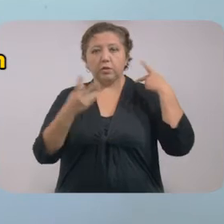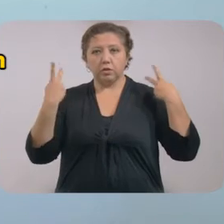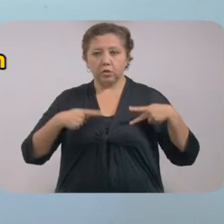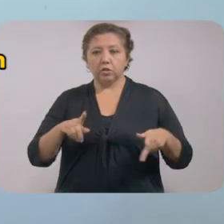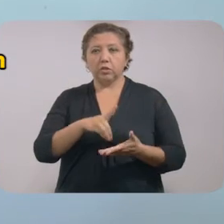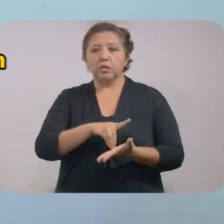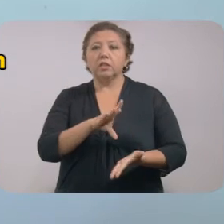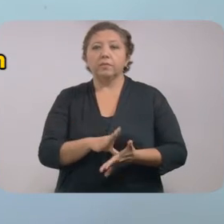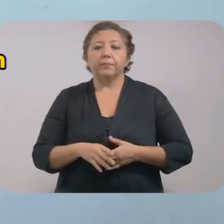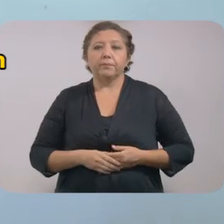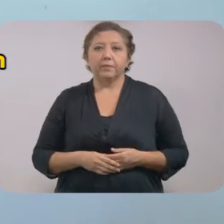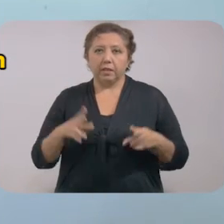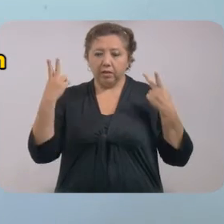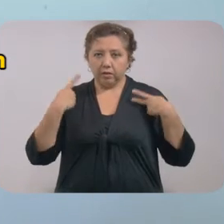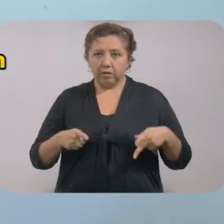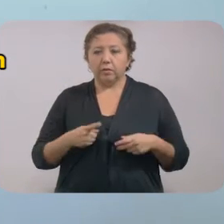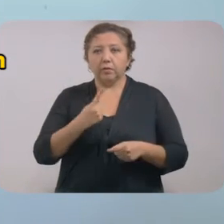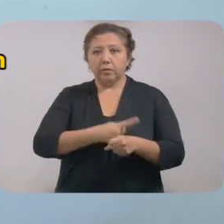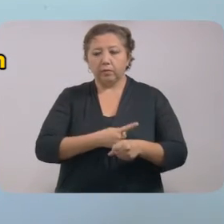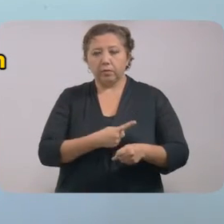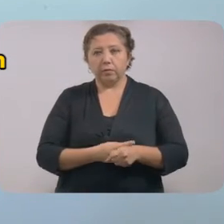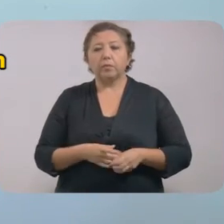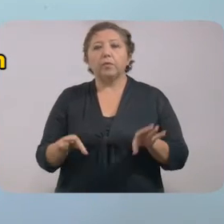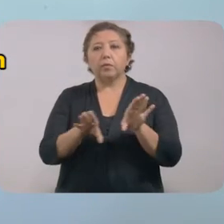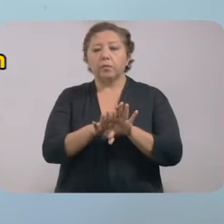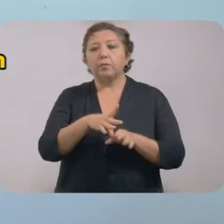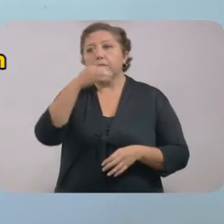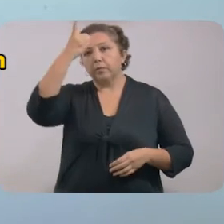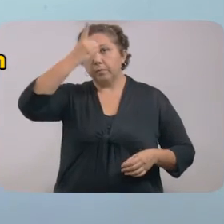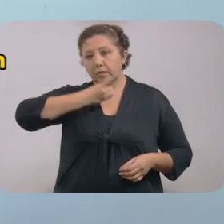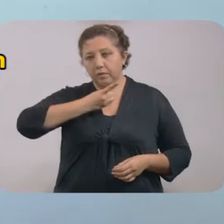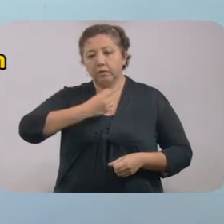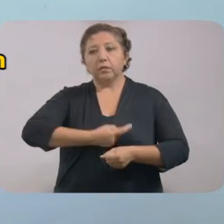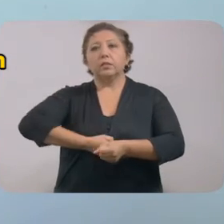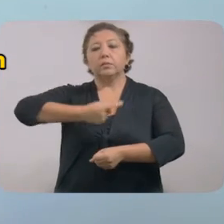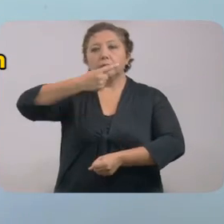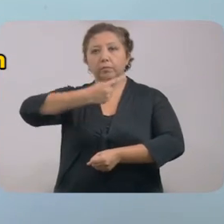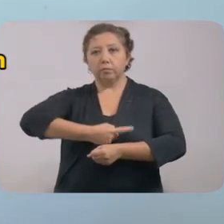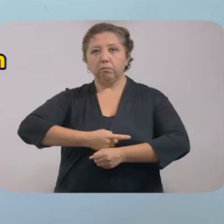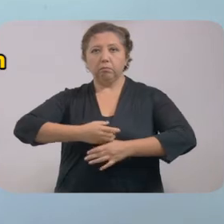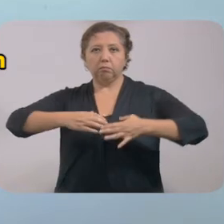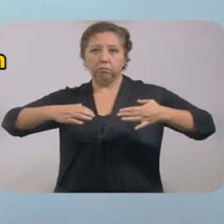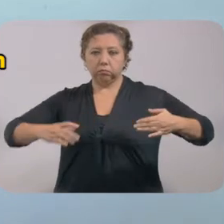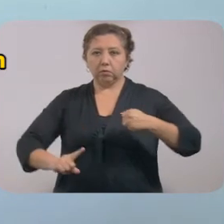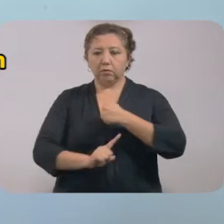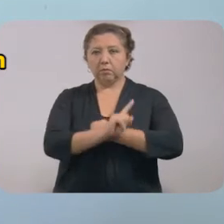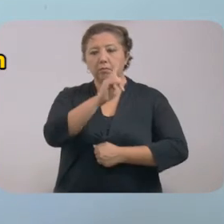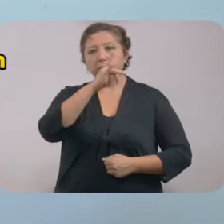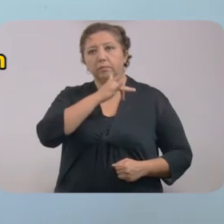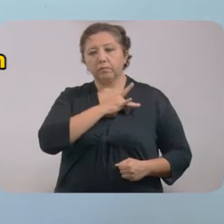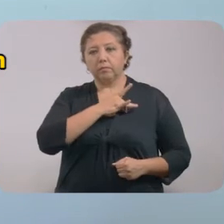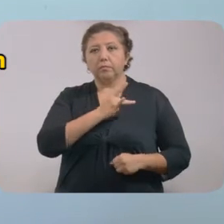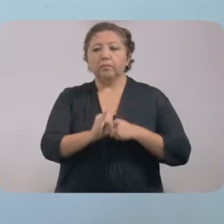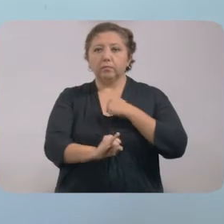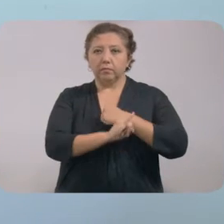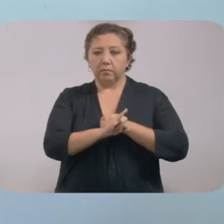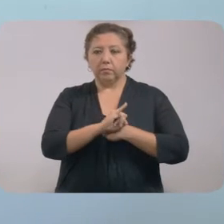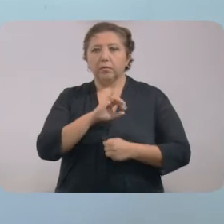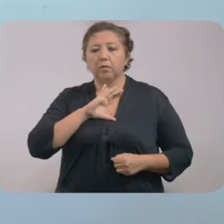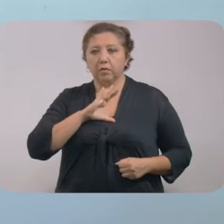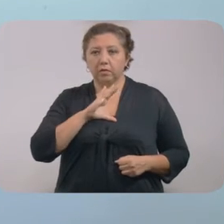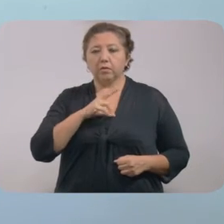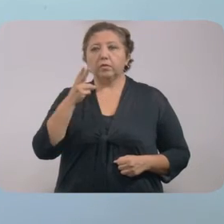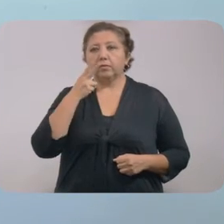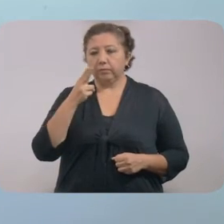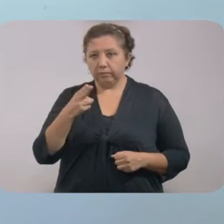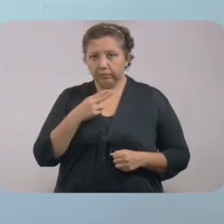personas con discapacidad, personas con padecimientos como diabetes, hipertensión, sobrepeso, problemas cardíacos, VIH, cáncer